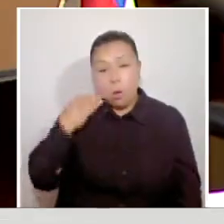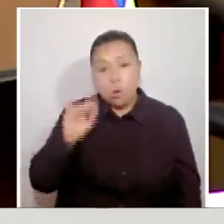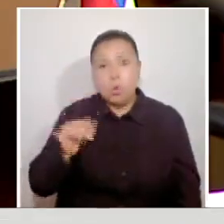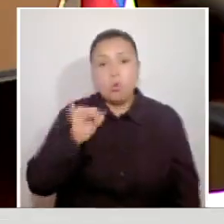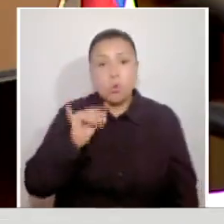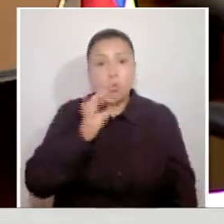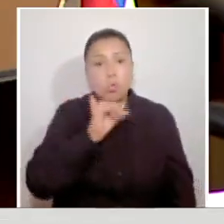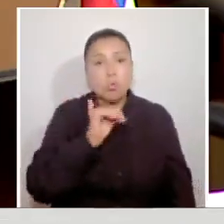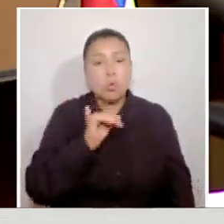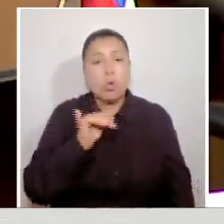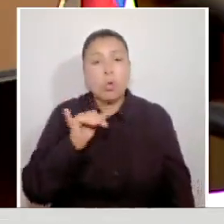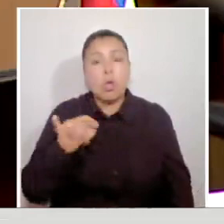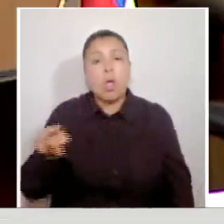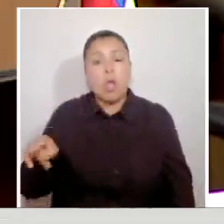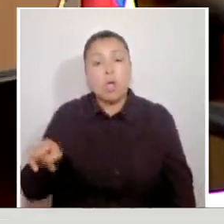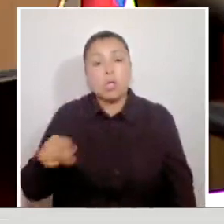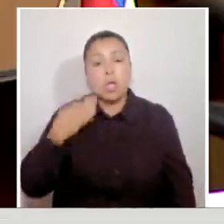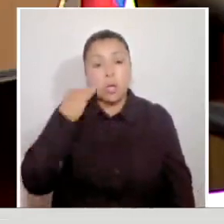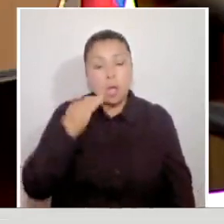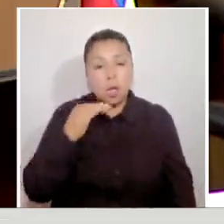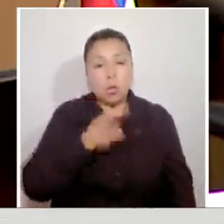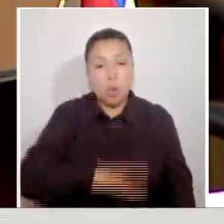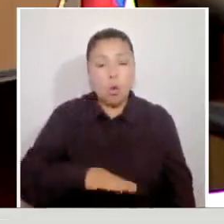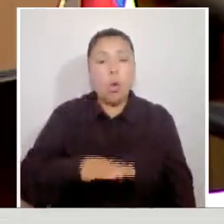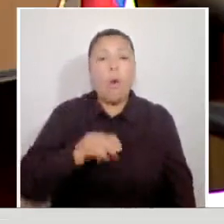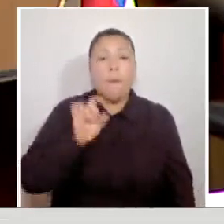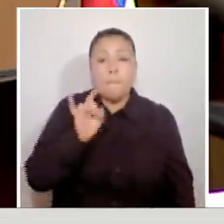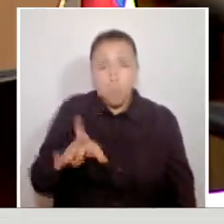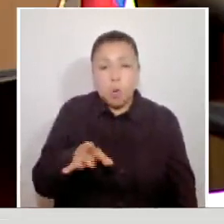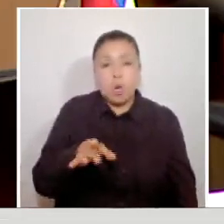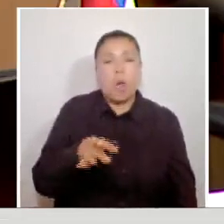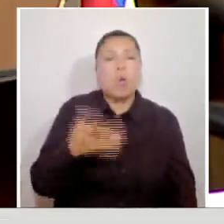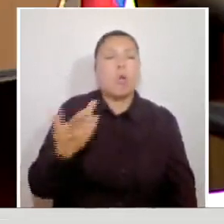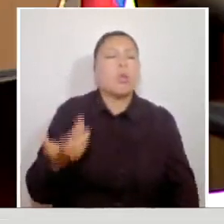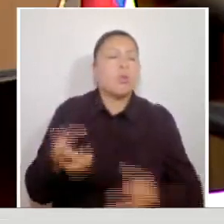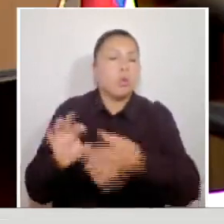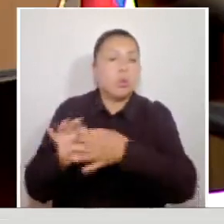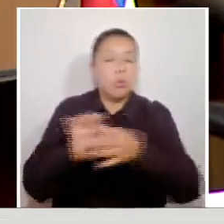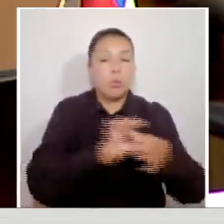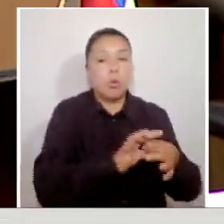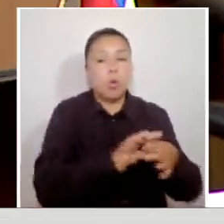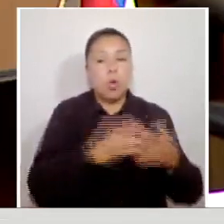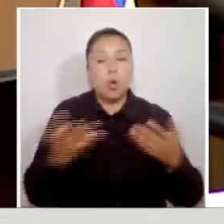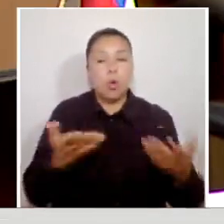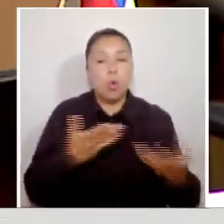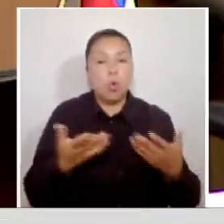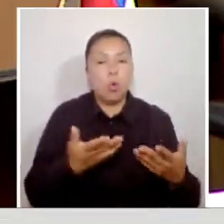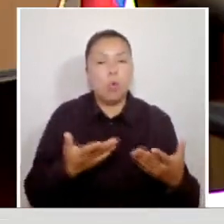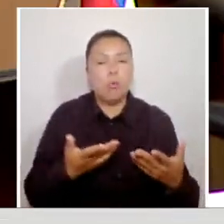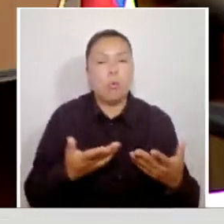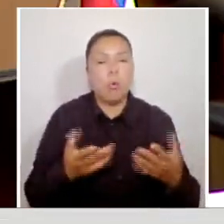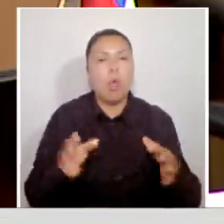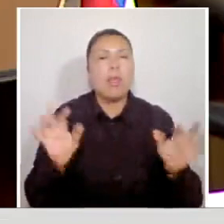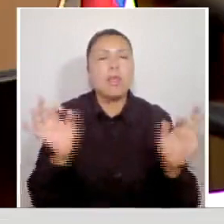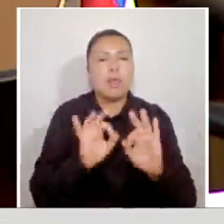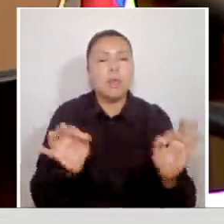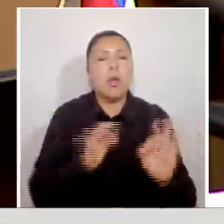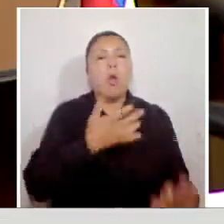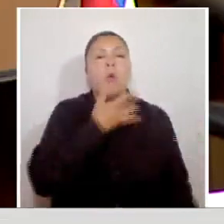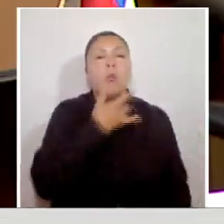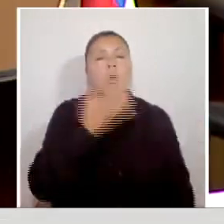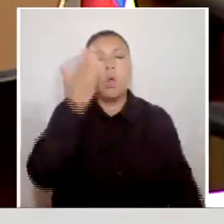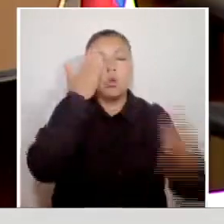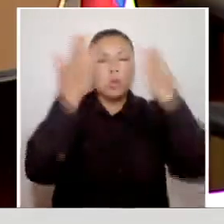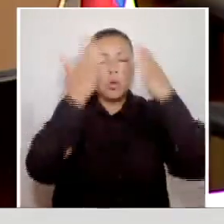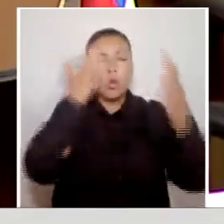ese niño ha sido vulnerado e la causa es imposible de determinar Por qué un psicólogo un